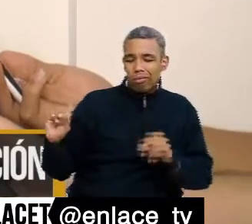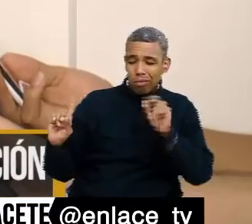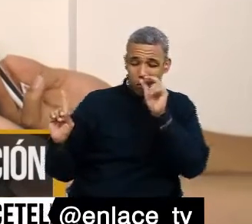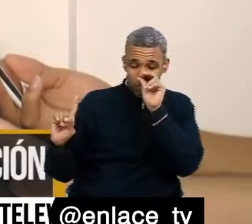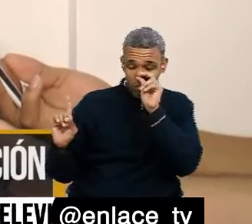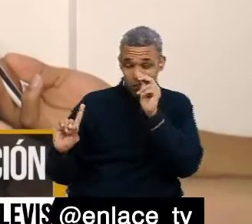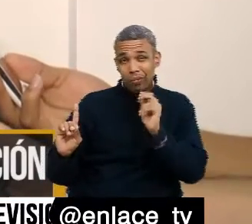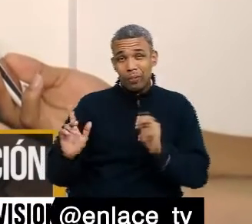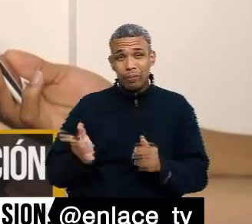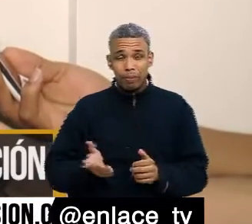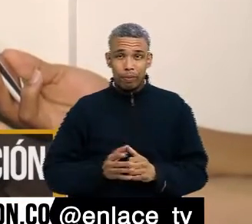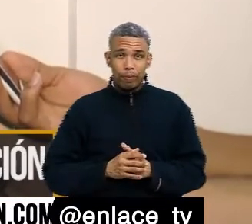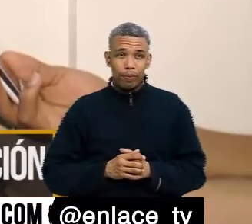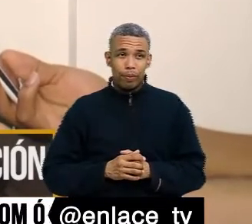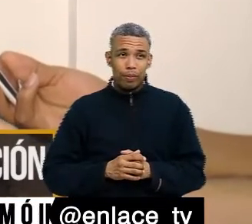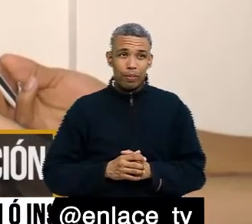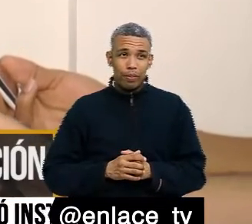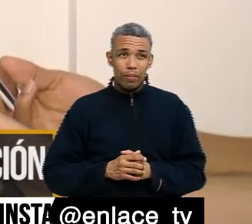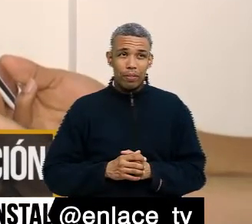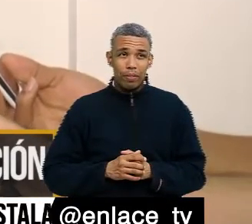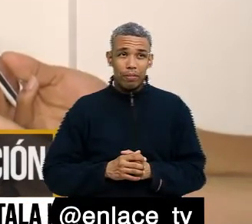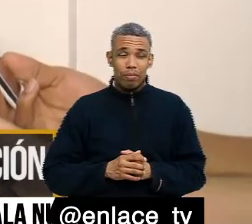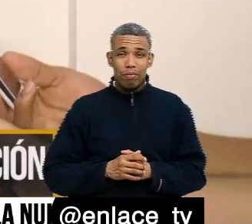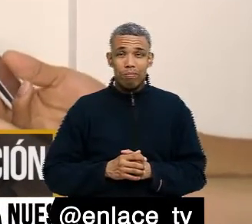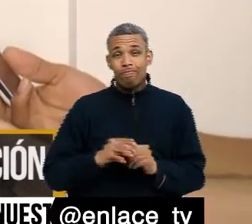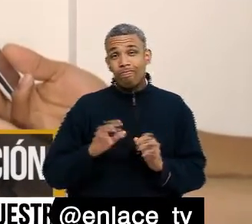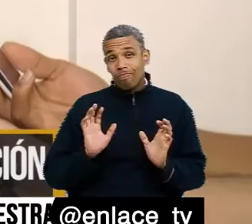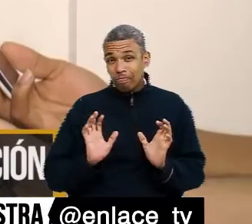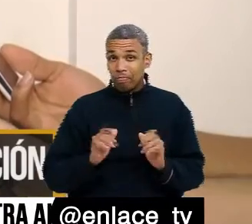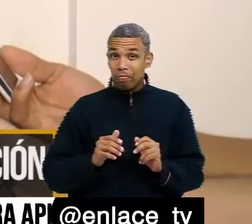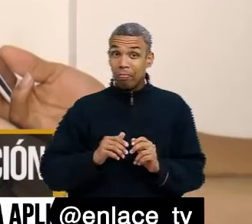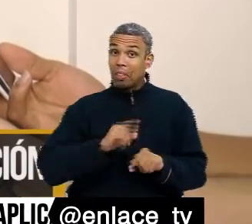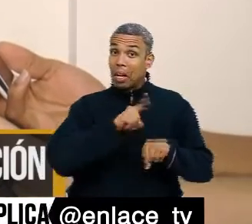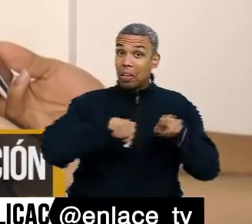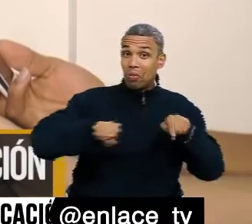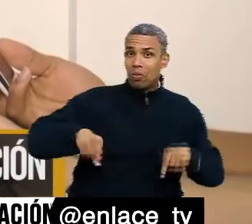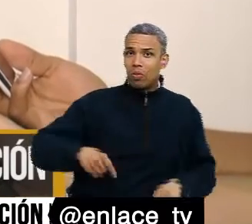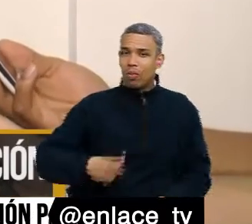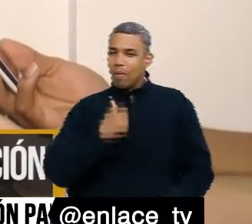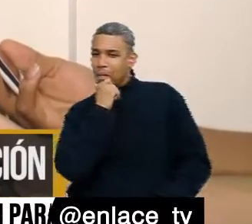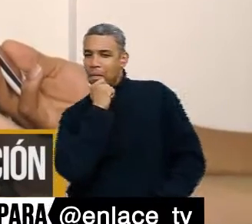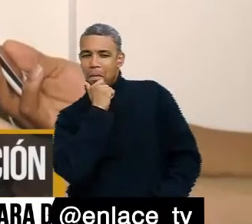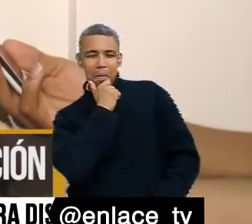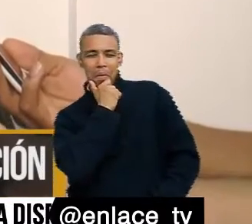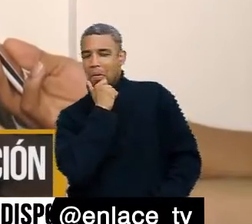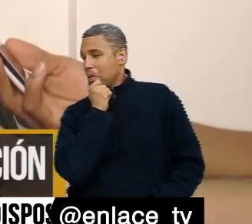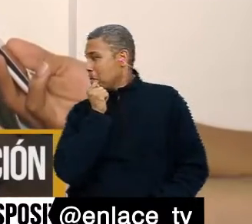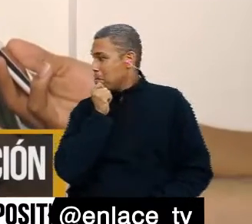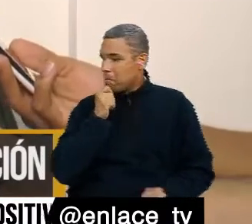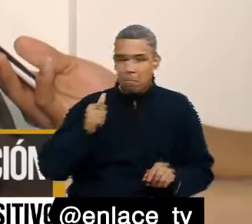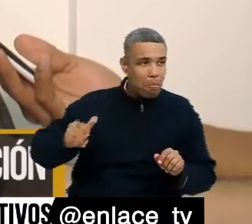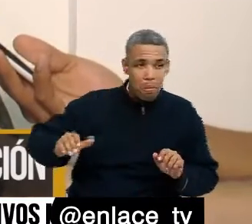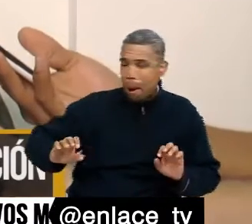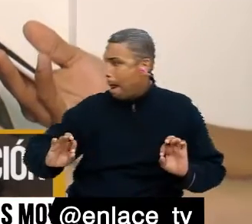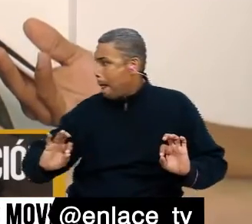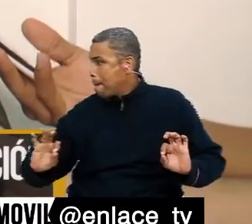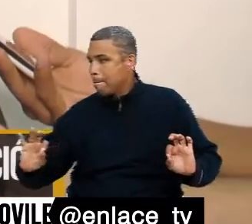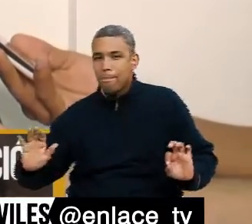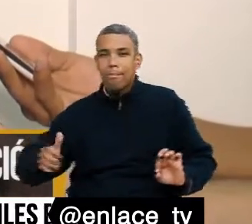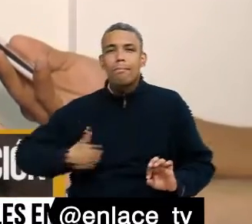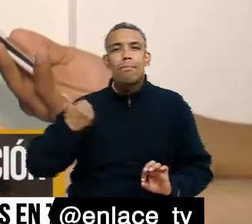las calles, porque ahí también juega el factor oportunidad, y es cuando el delincuente aprovecha para cometer